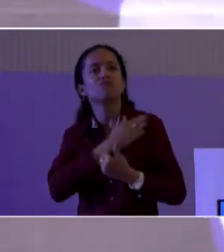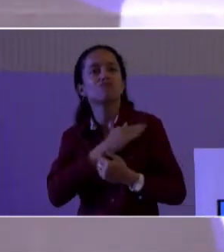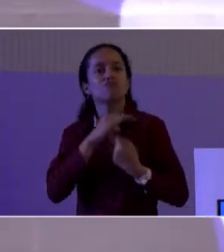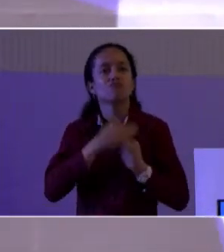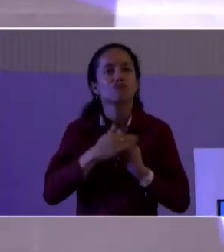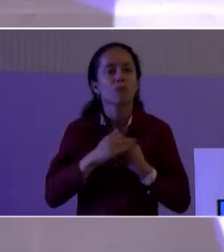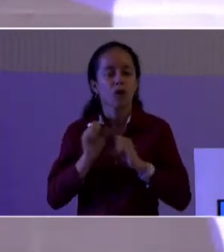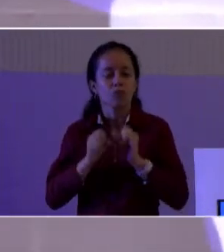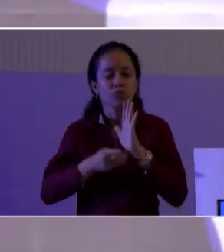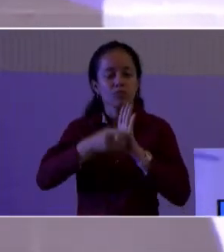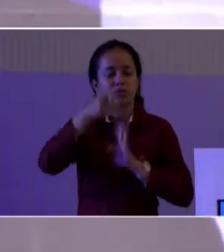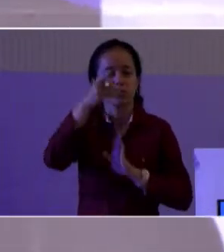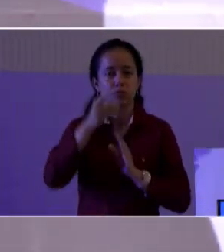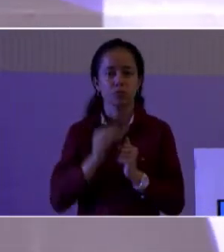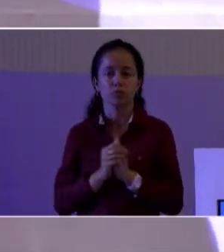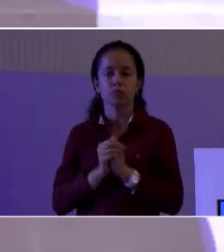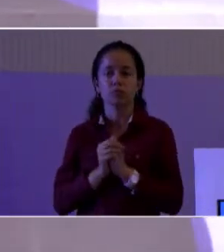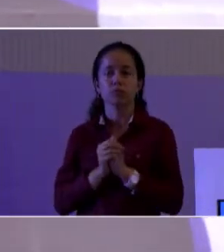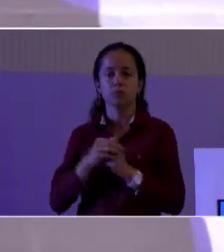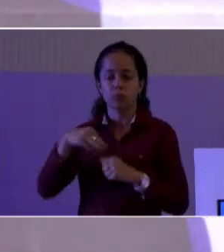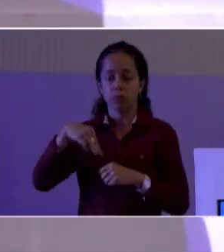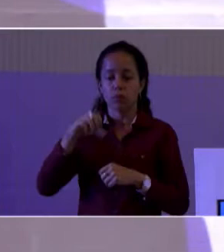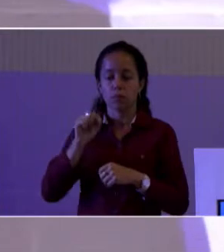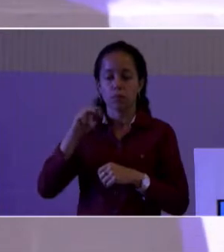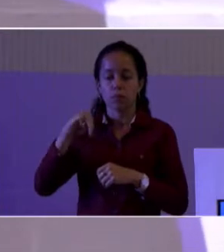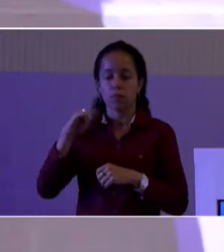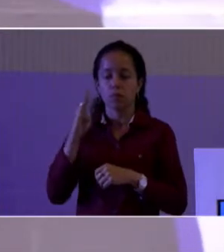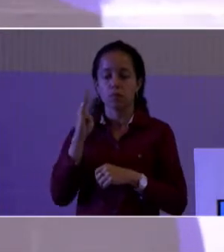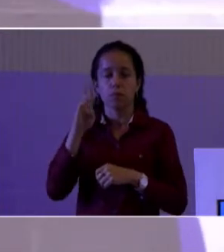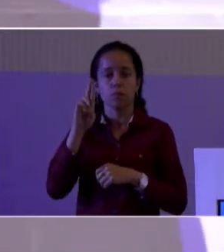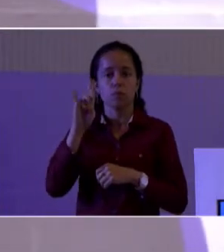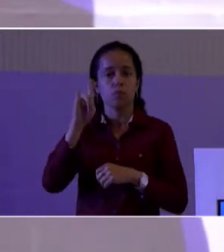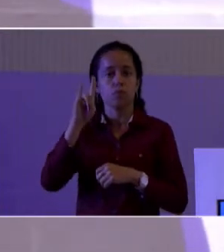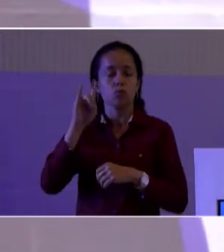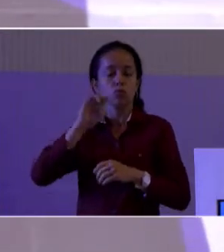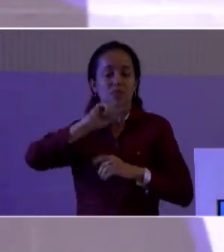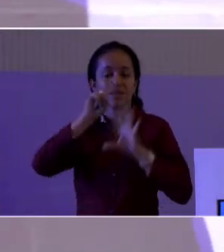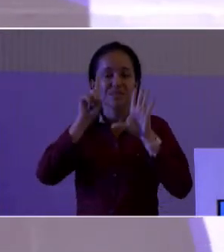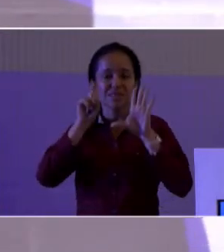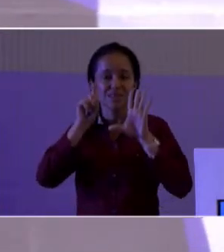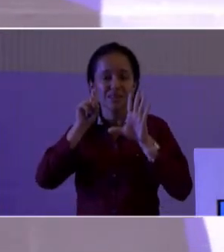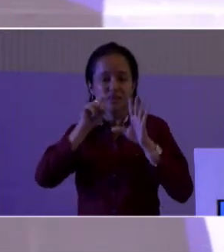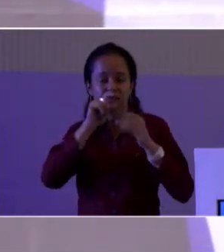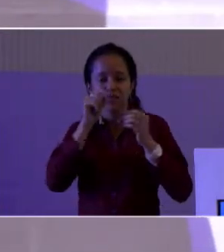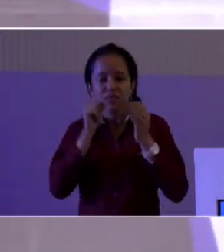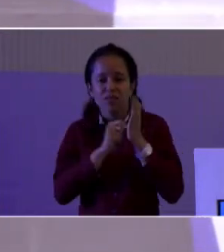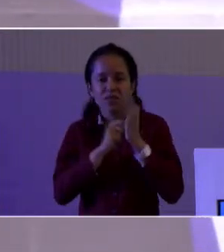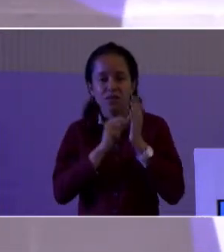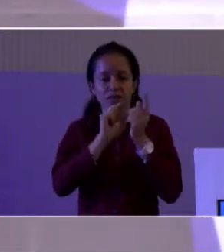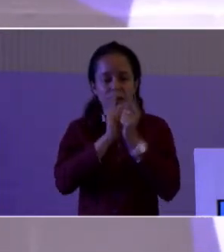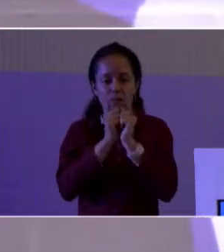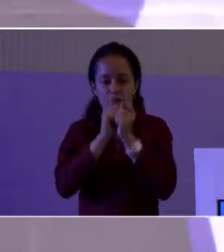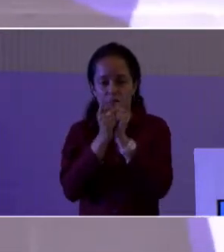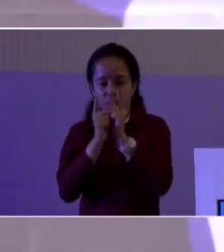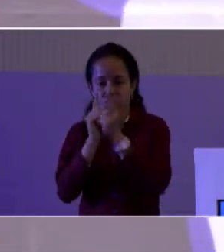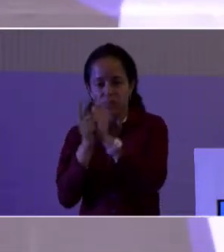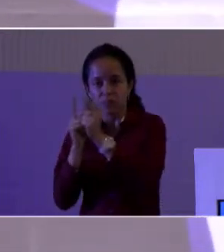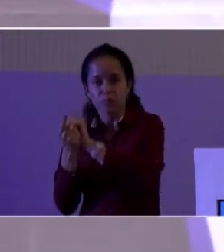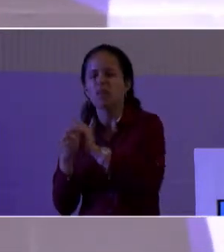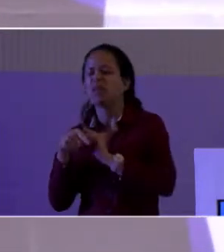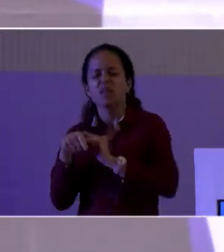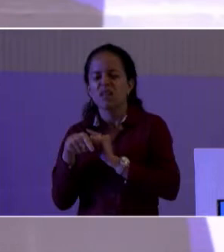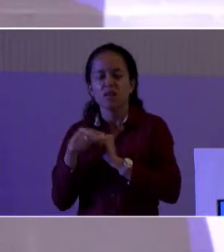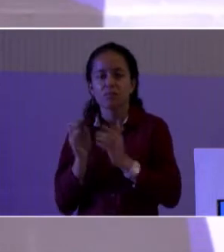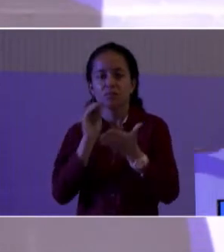desarrollo. Mambrú llega a su sexta versión y esa sexta versión busca también llegar a otra serie